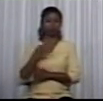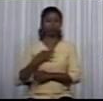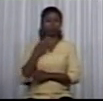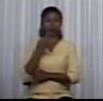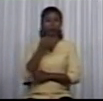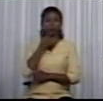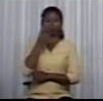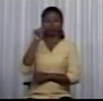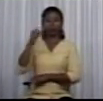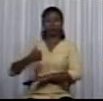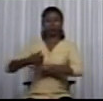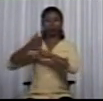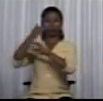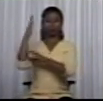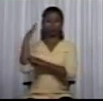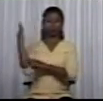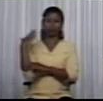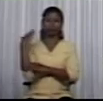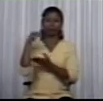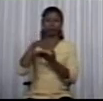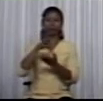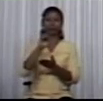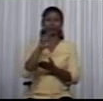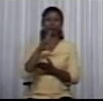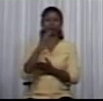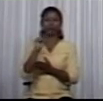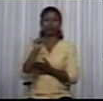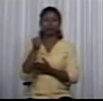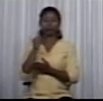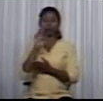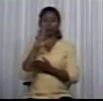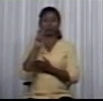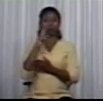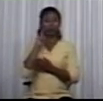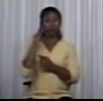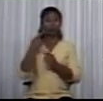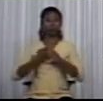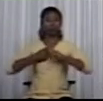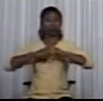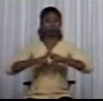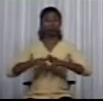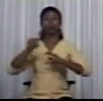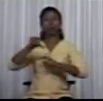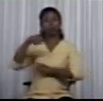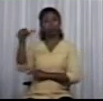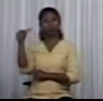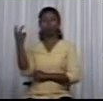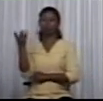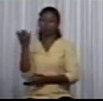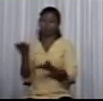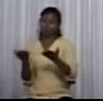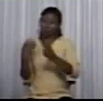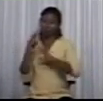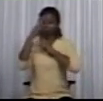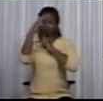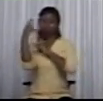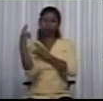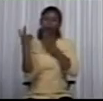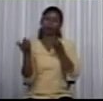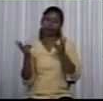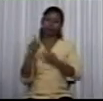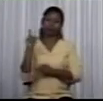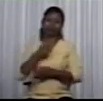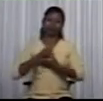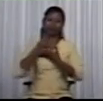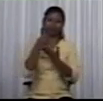se ha dicho, del alcalde de ese cantón, Francisco Castro. Y es el punto de partida para otros homenajes que seguramente deben llegar en